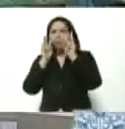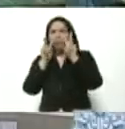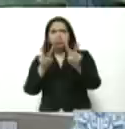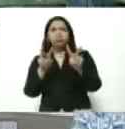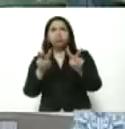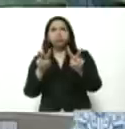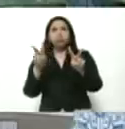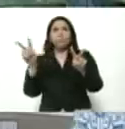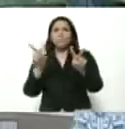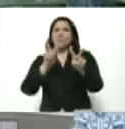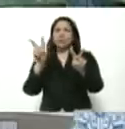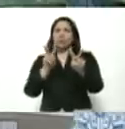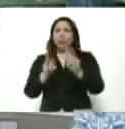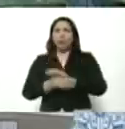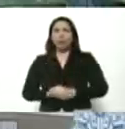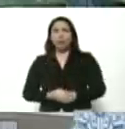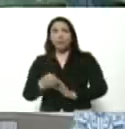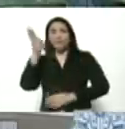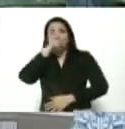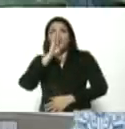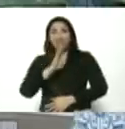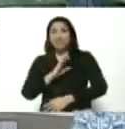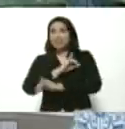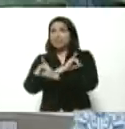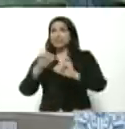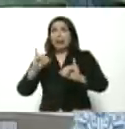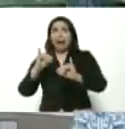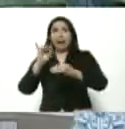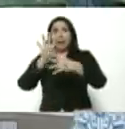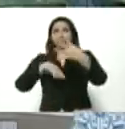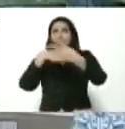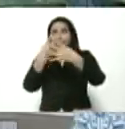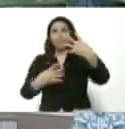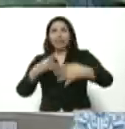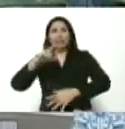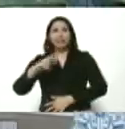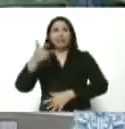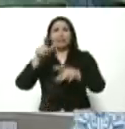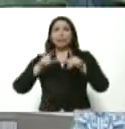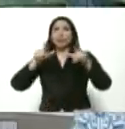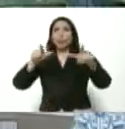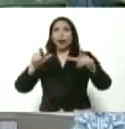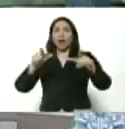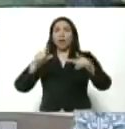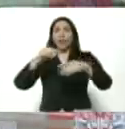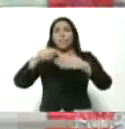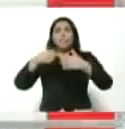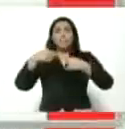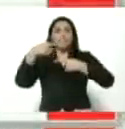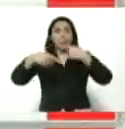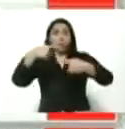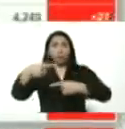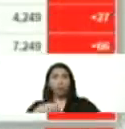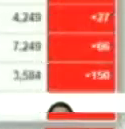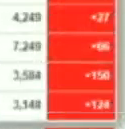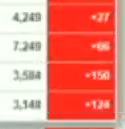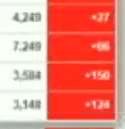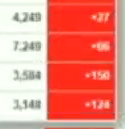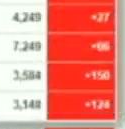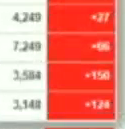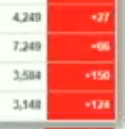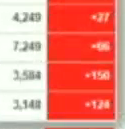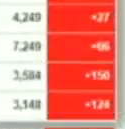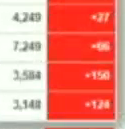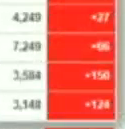a venezuela es que brasil ya ocupa el tercer lugar y en las próximas horas sin duda